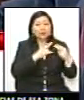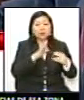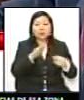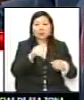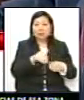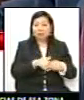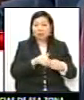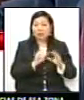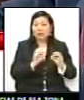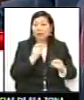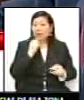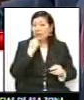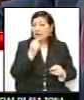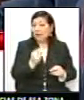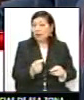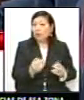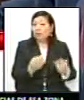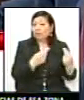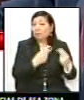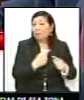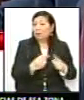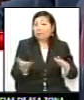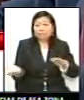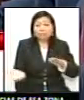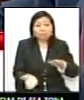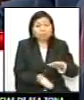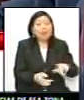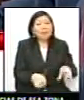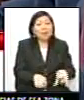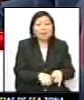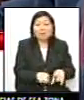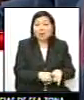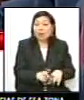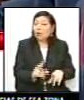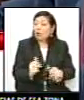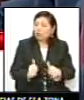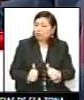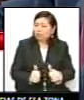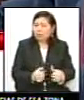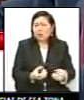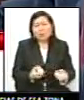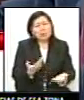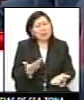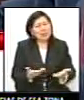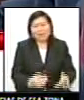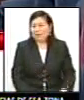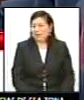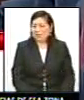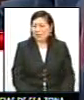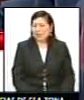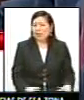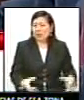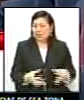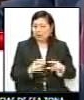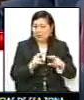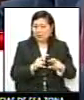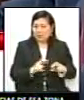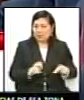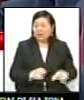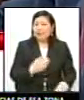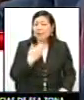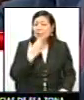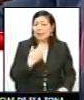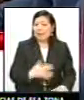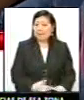voto. Si los denuncias, hay que asumir, y si archivas también, y no hacer una persecución como muchas veces se estilan en comisiones investigadoras.